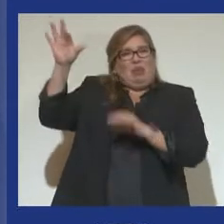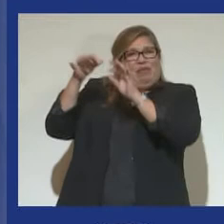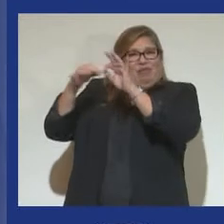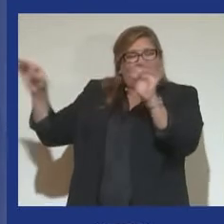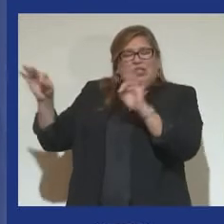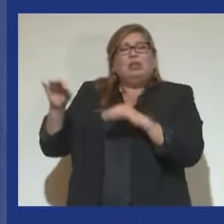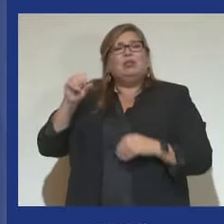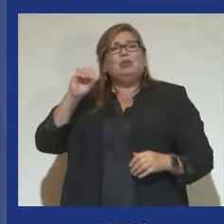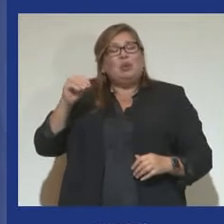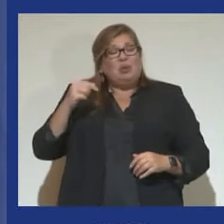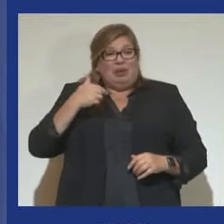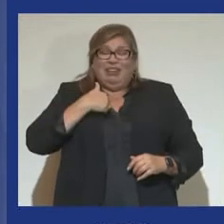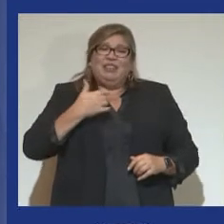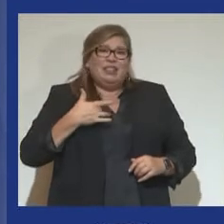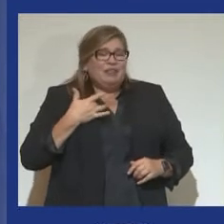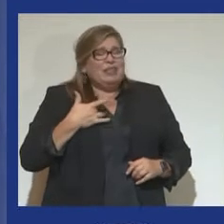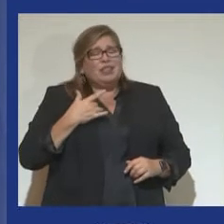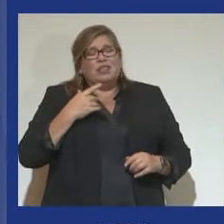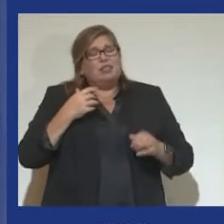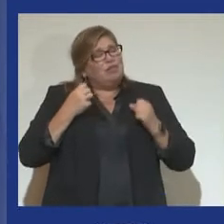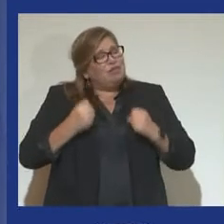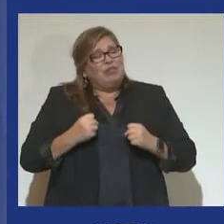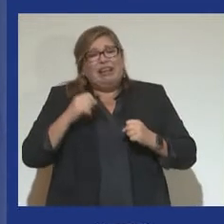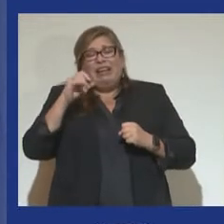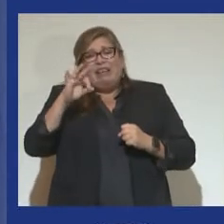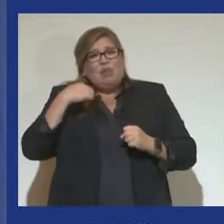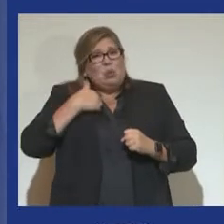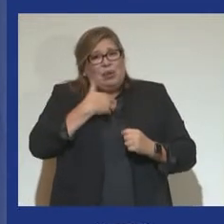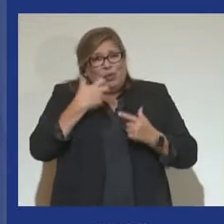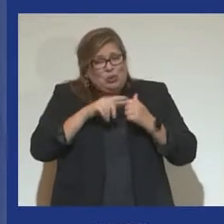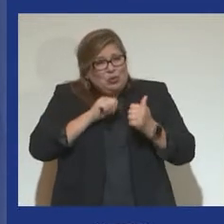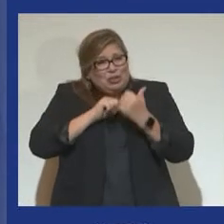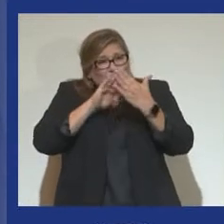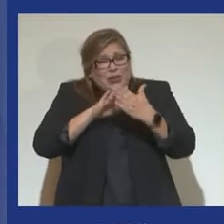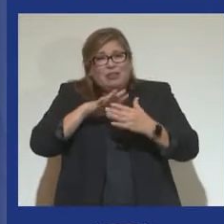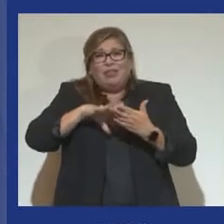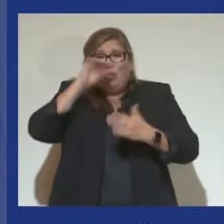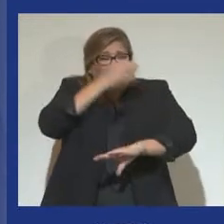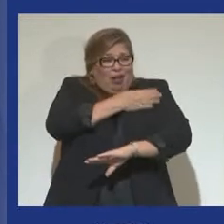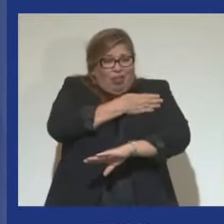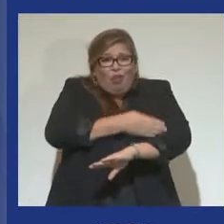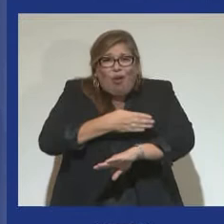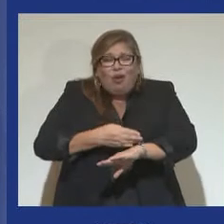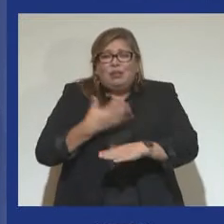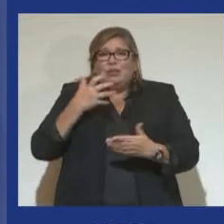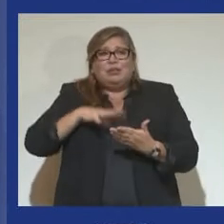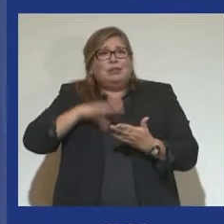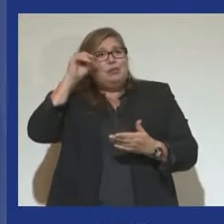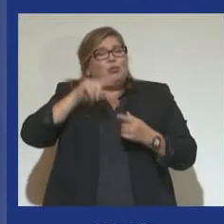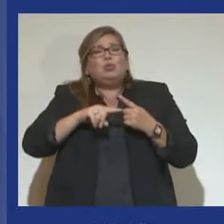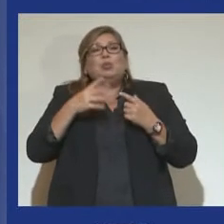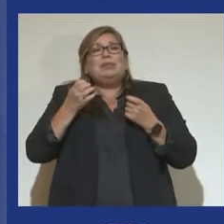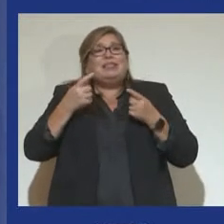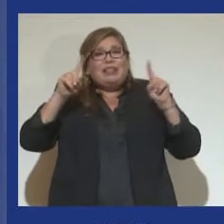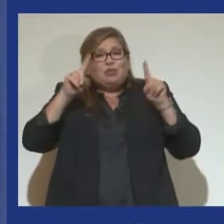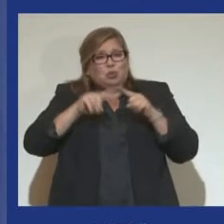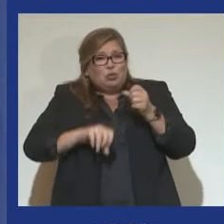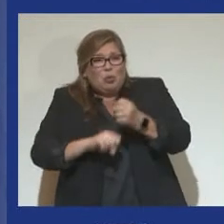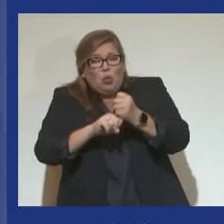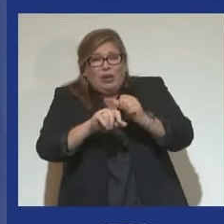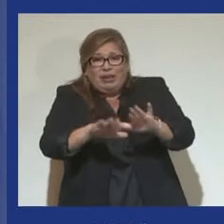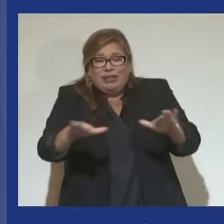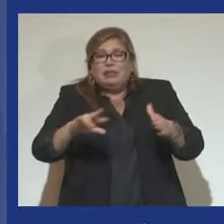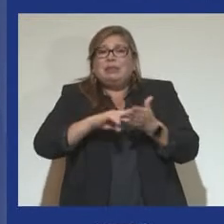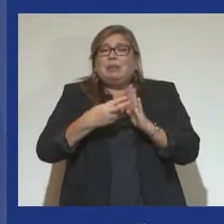a educar a los más vulnerables de manera exitosa si vamos a resolver el problema de la pérdida de aprendizaje a nivel del estado